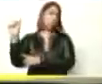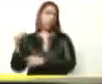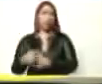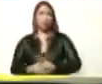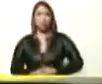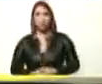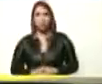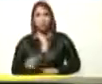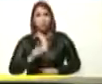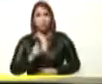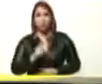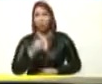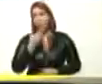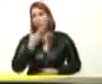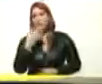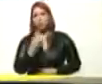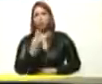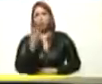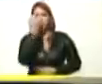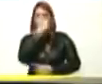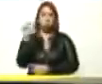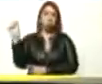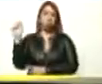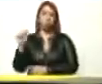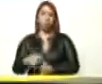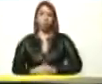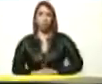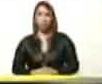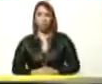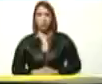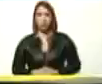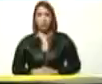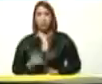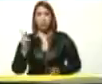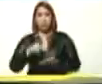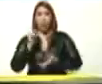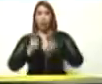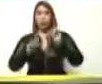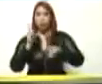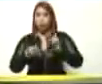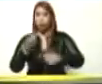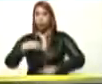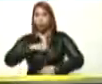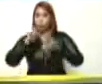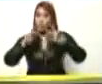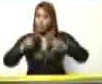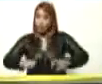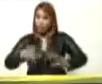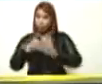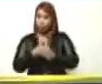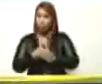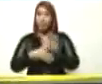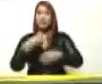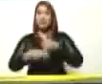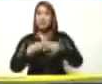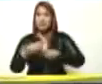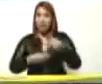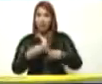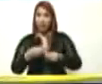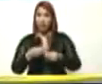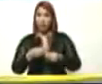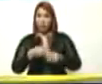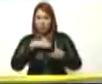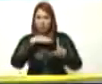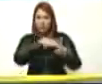no sólo que se ponían de lado, llegó a darse algunos casos, que estamos investigando, que hicieron, con bloc,